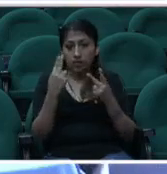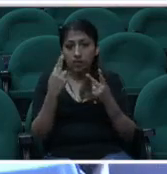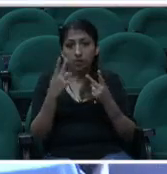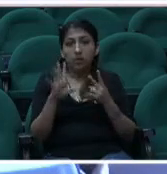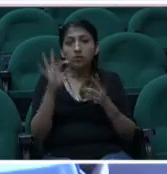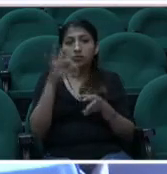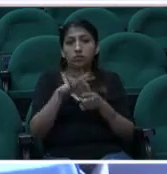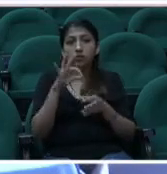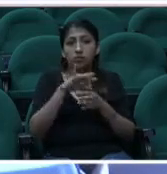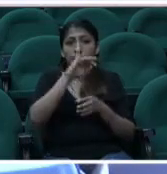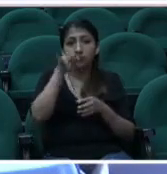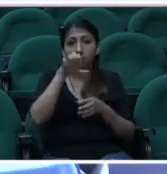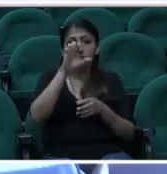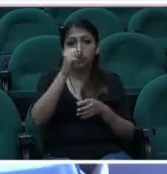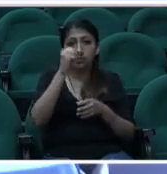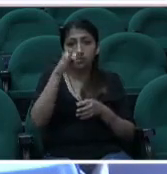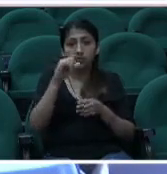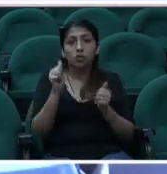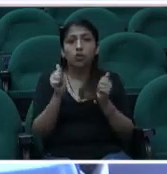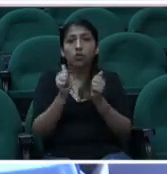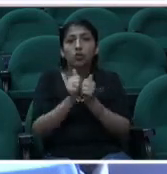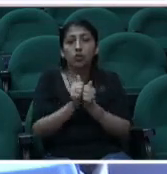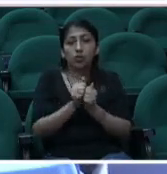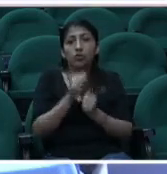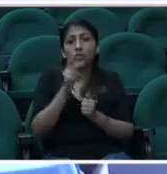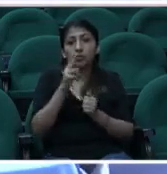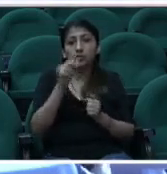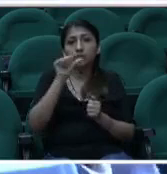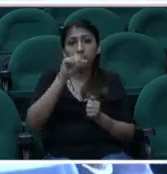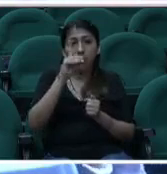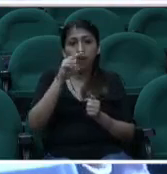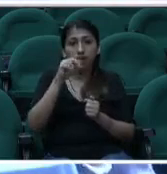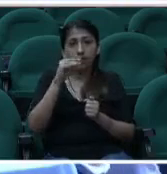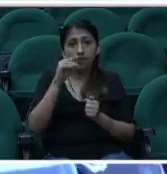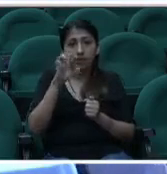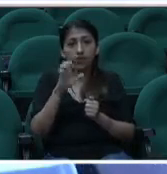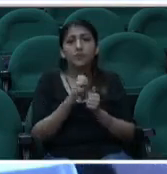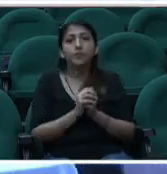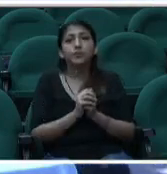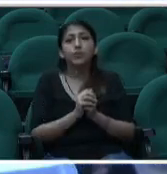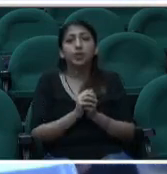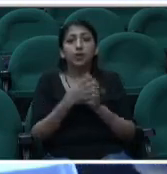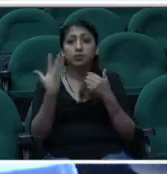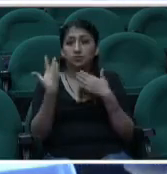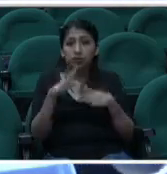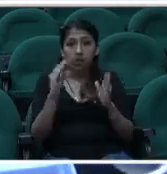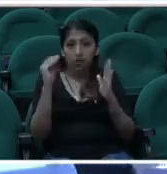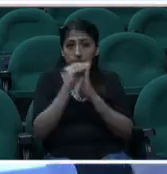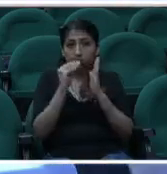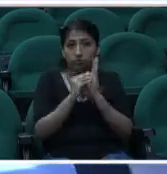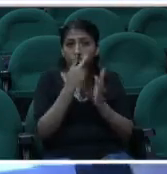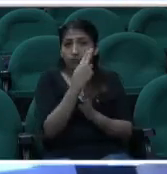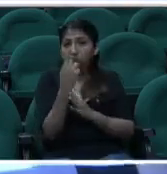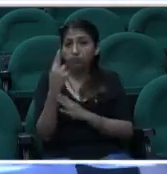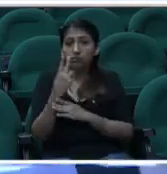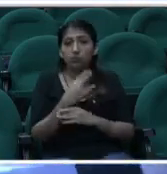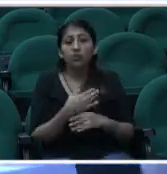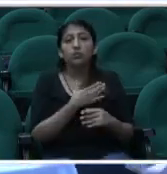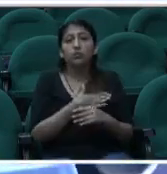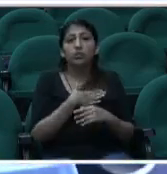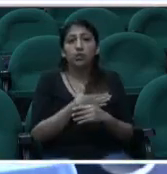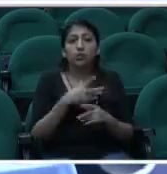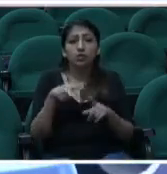sorteo por chelsea en helmand y también el candidato andréi grand bien establecido ya las parejas por favor